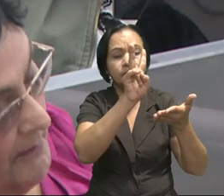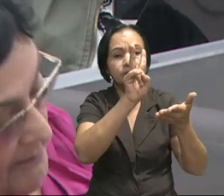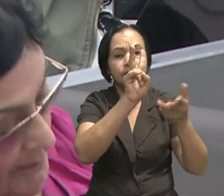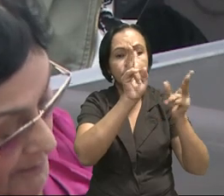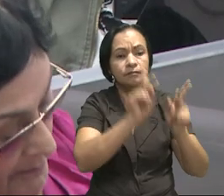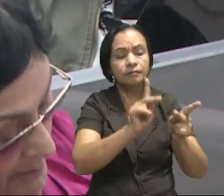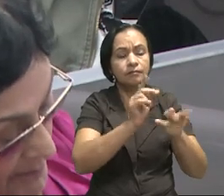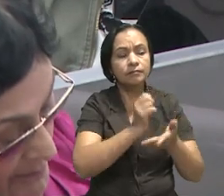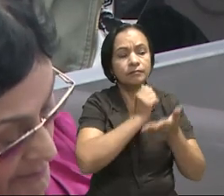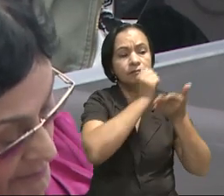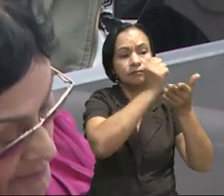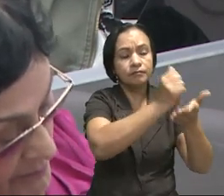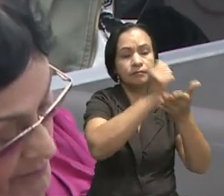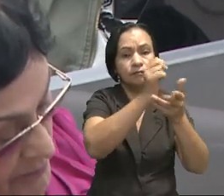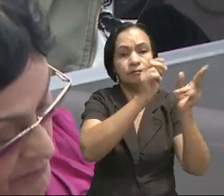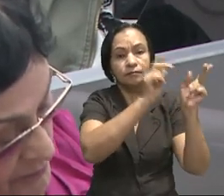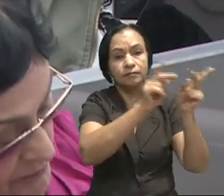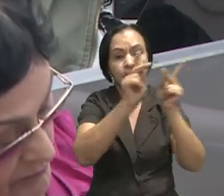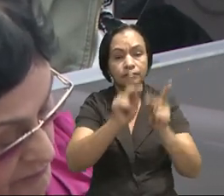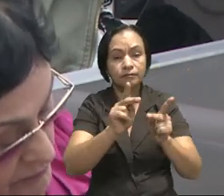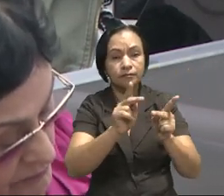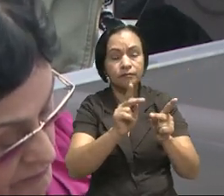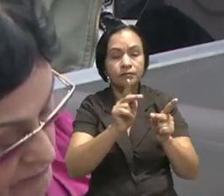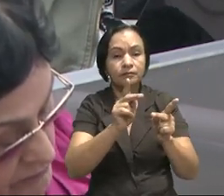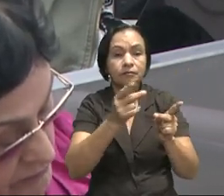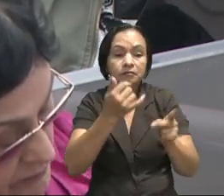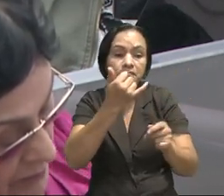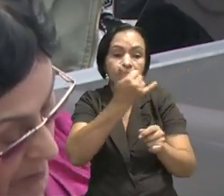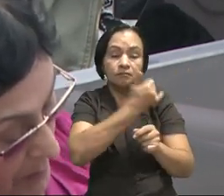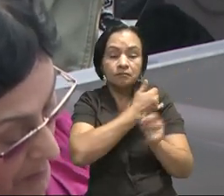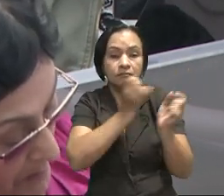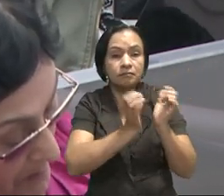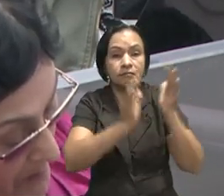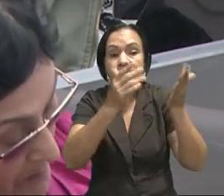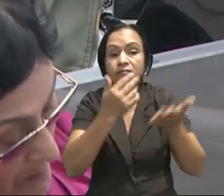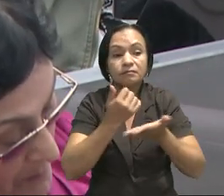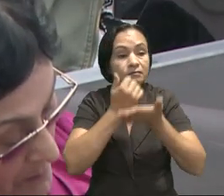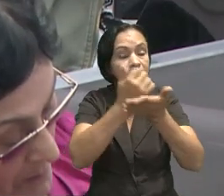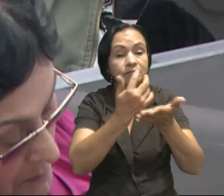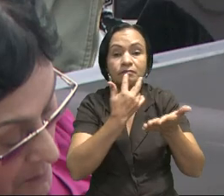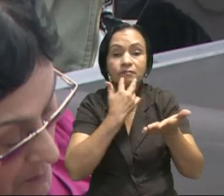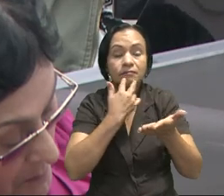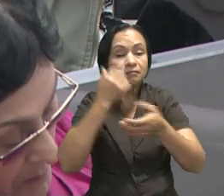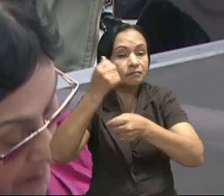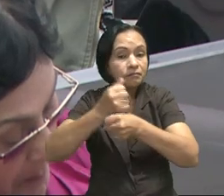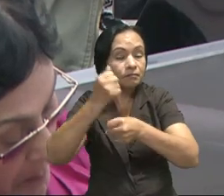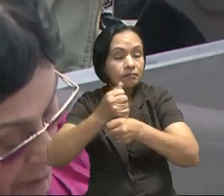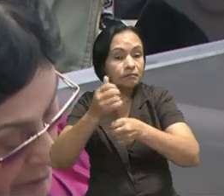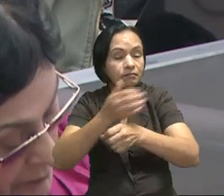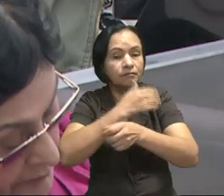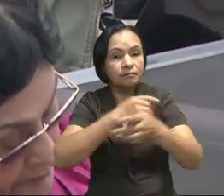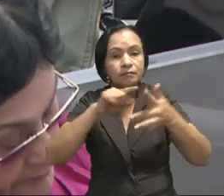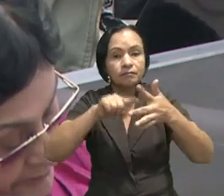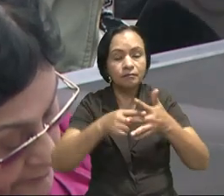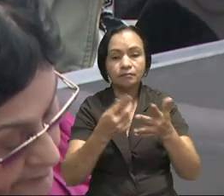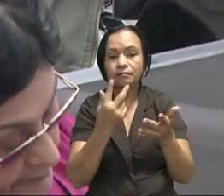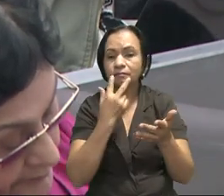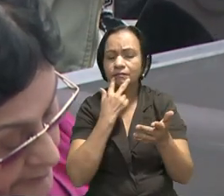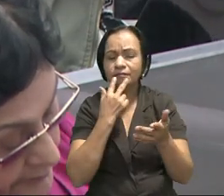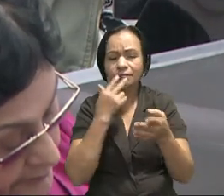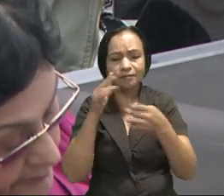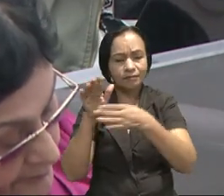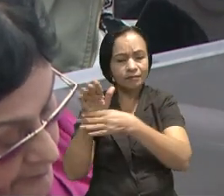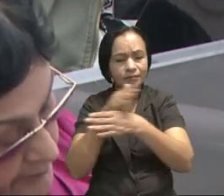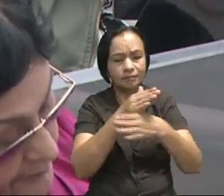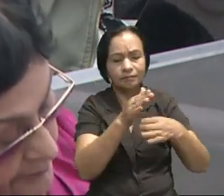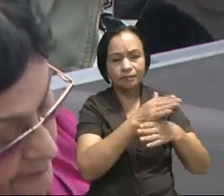de pensiones a las personas no protegidas por el Seguro Social obligatorio. Partamos de ahí. Nada tiene que